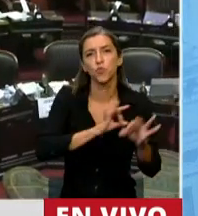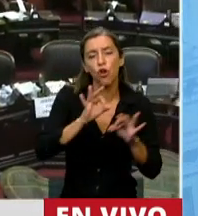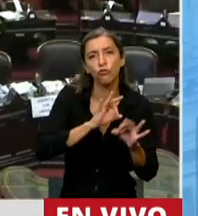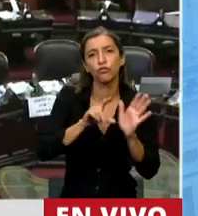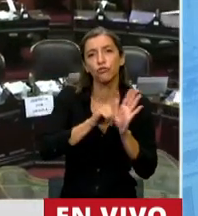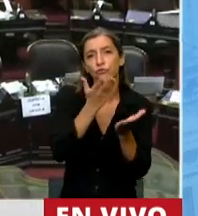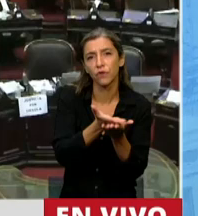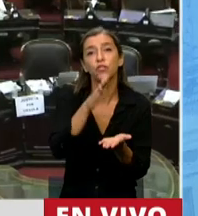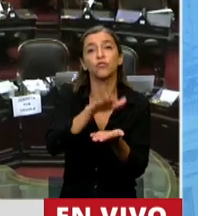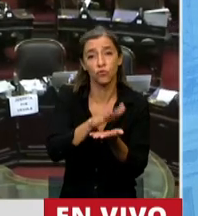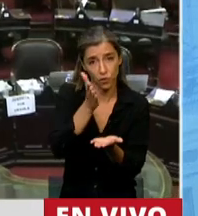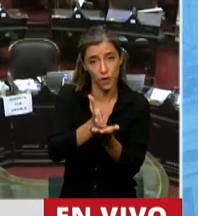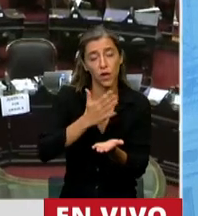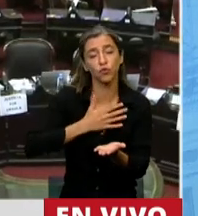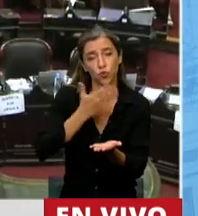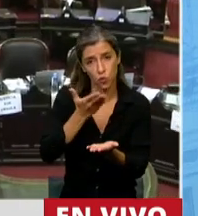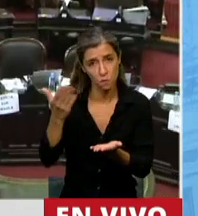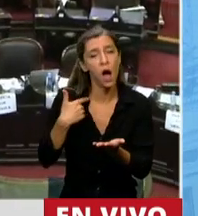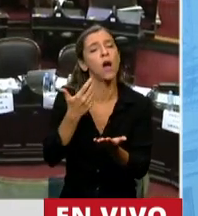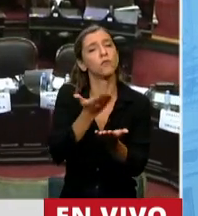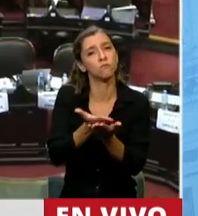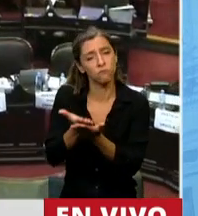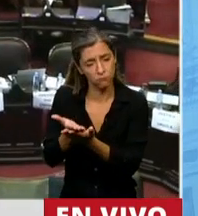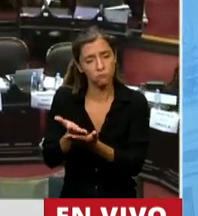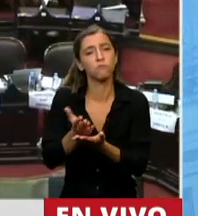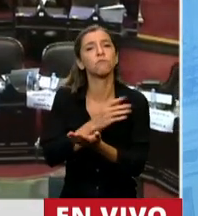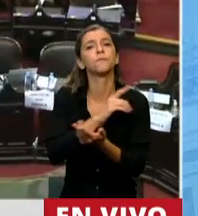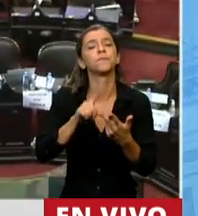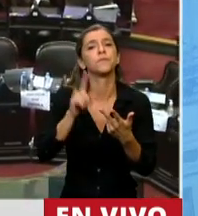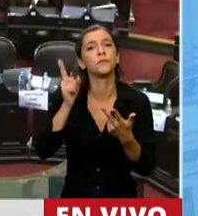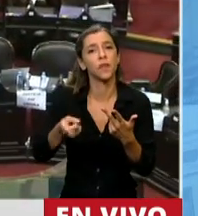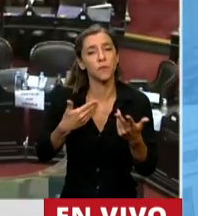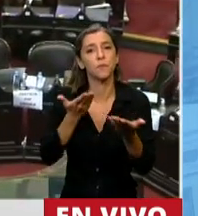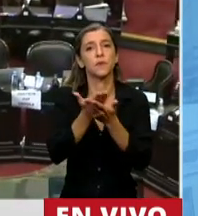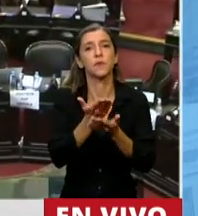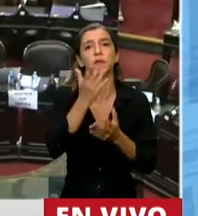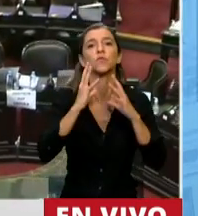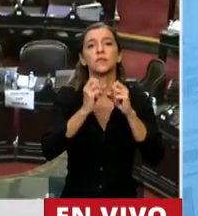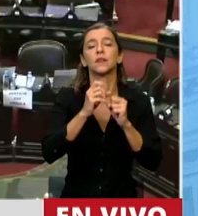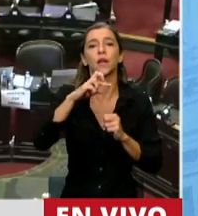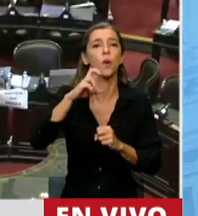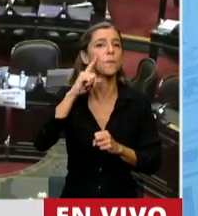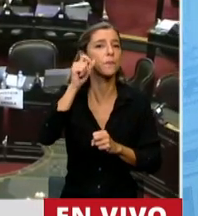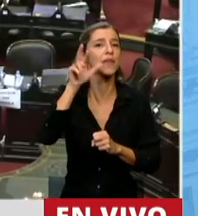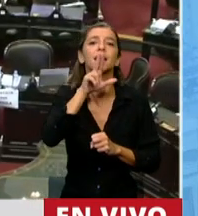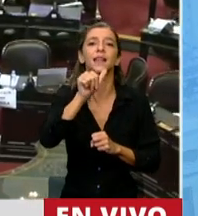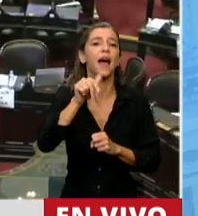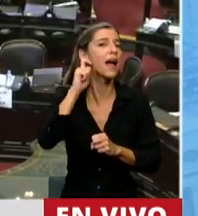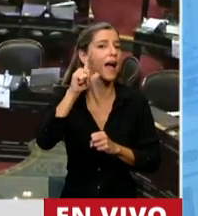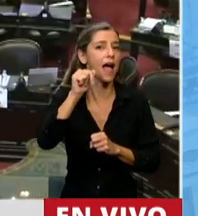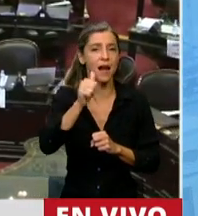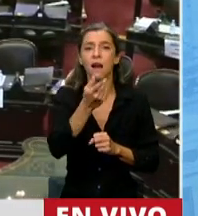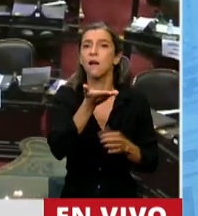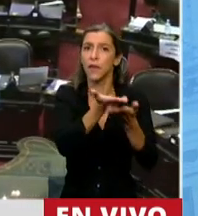derechos humanos, infinidad de citaciones al secretario Pietragala para que venga a contar lo que está haciendo desde la